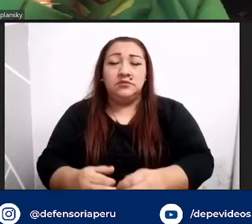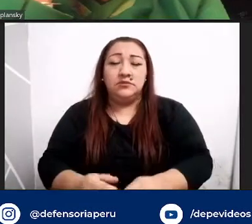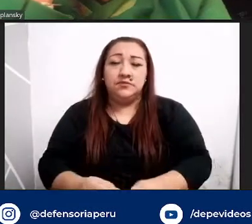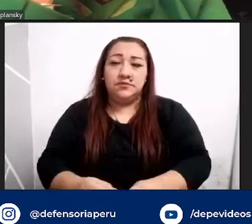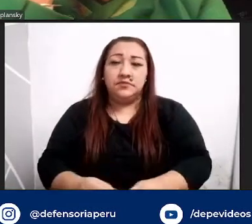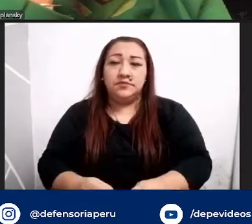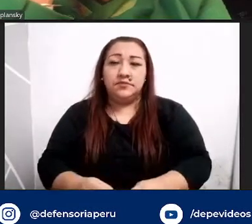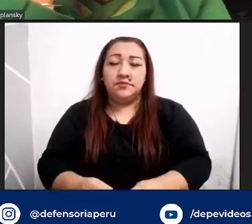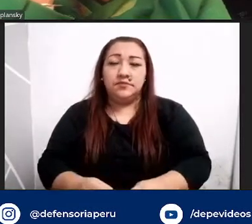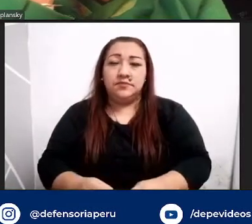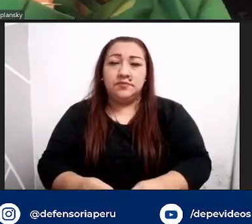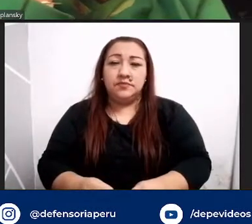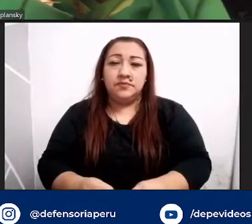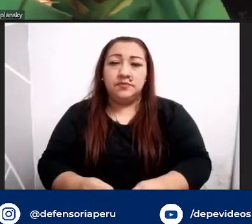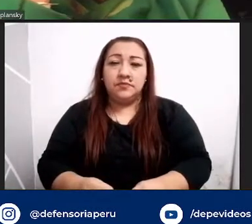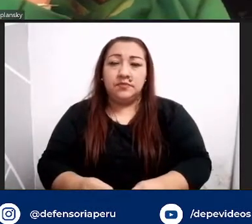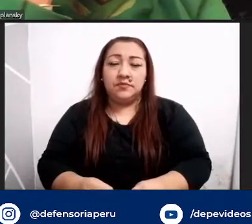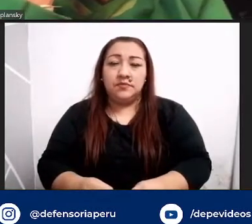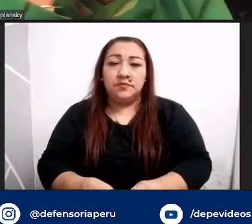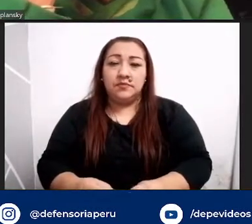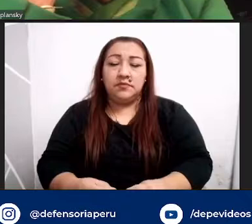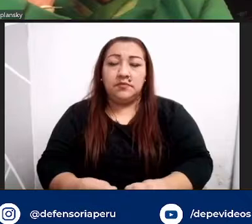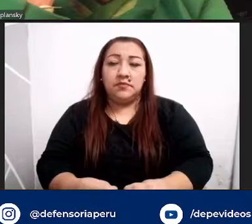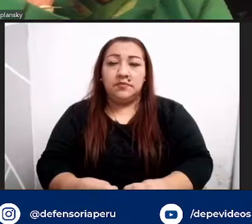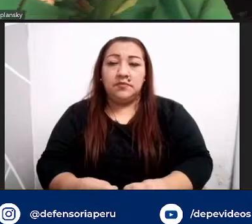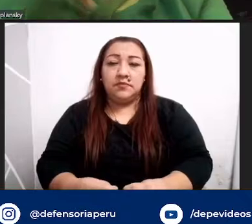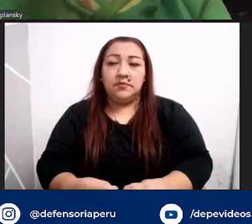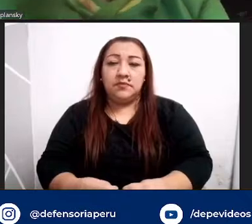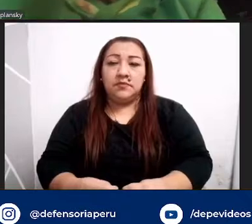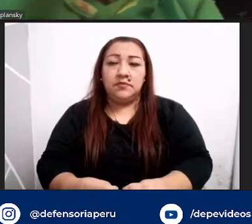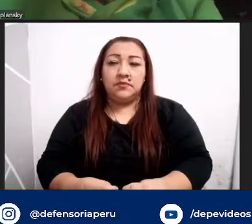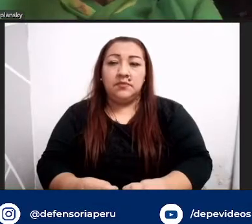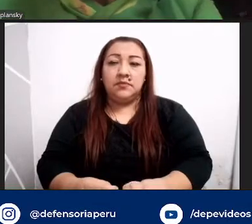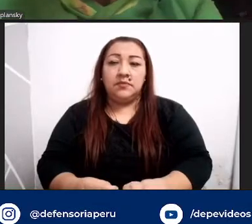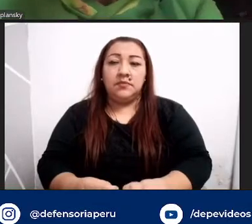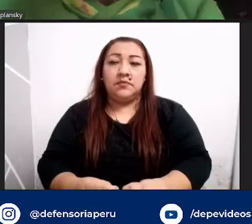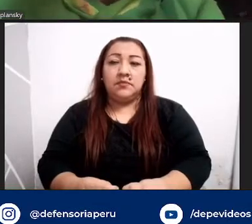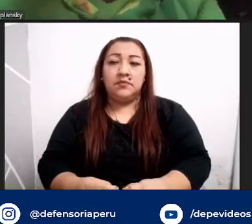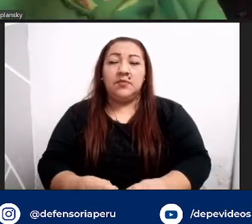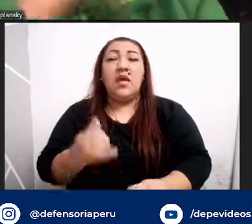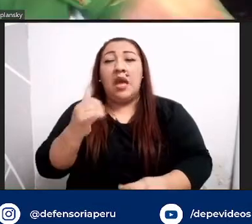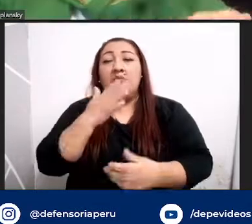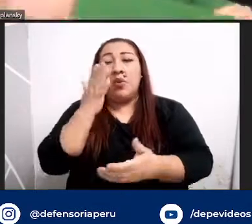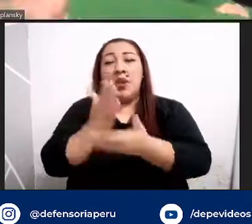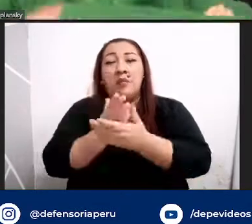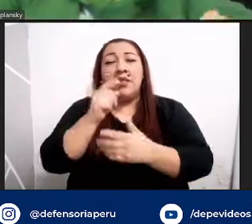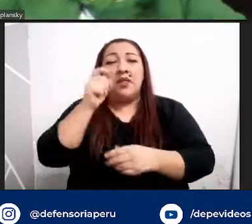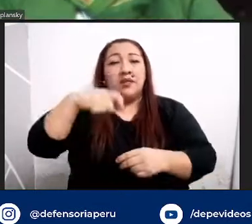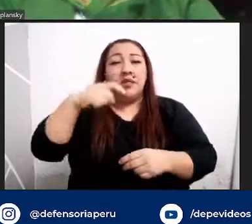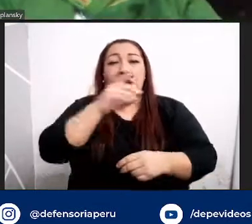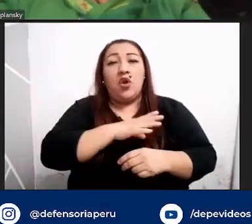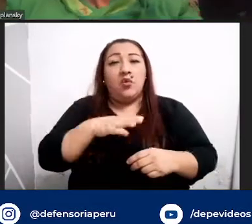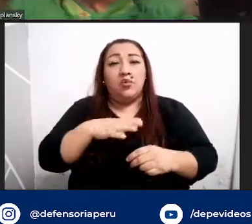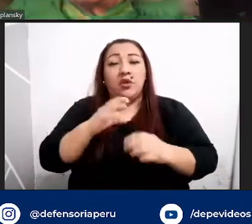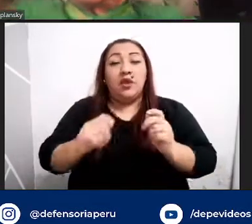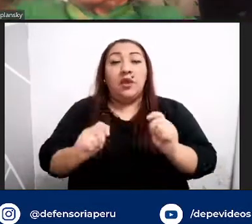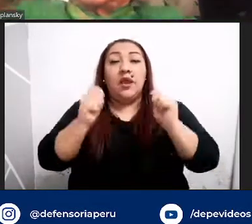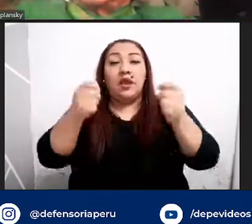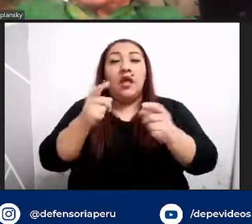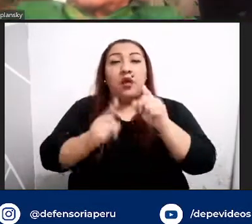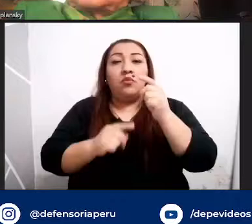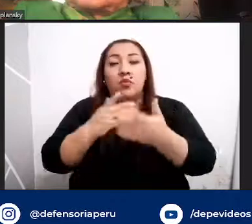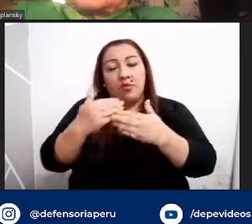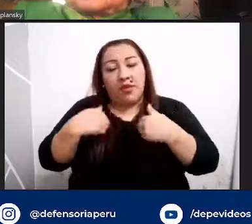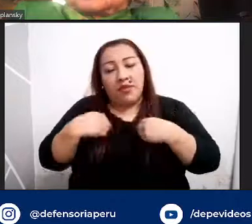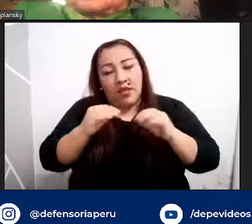Entre necesidad de un Estado más robusto y revelar las deficiencias que tiene, ¿no? Y solamente termino con una reflexión también de